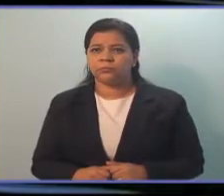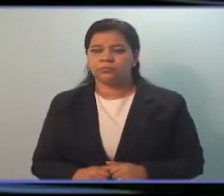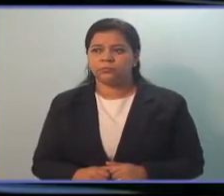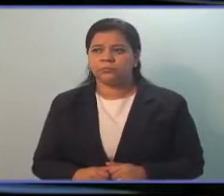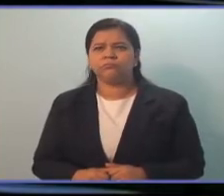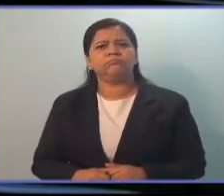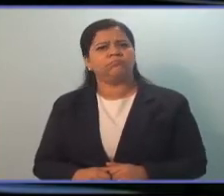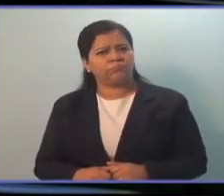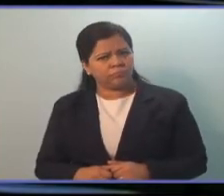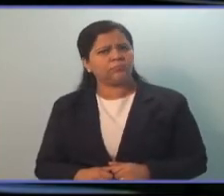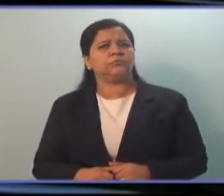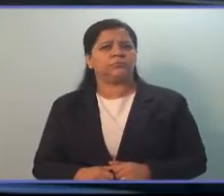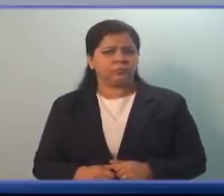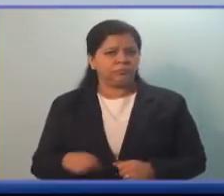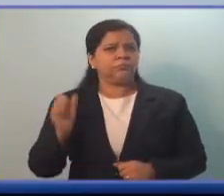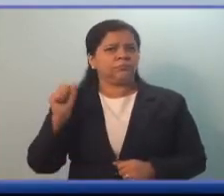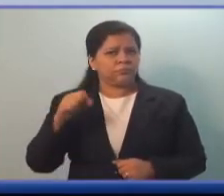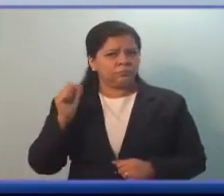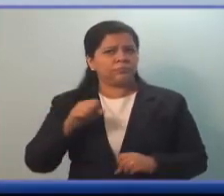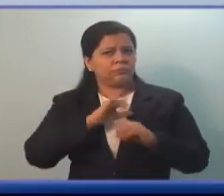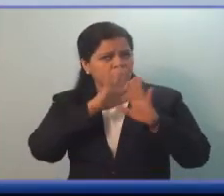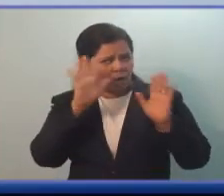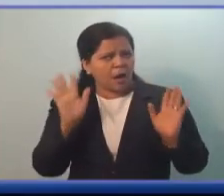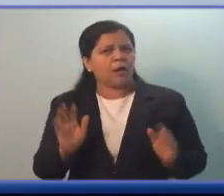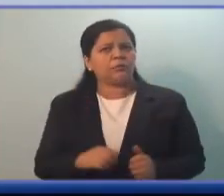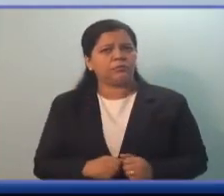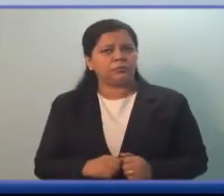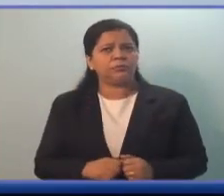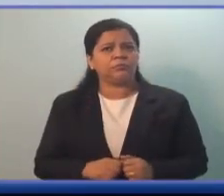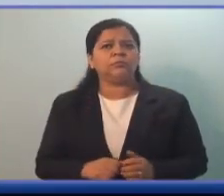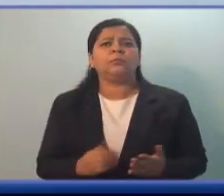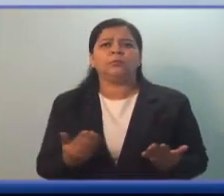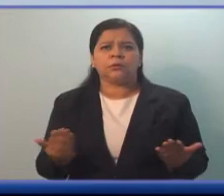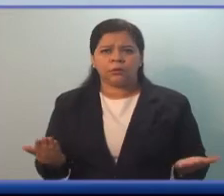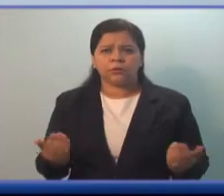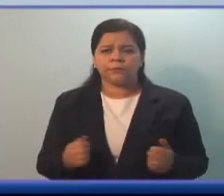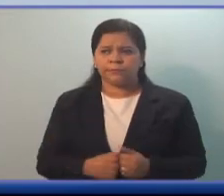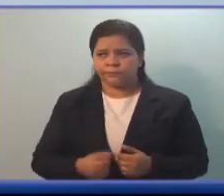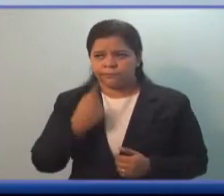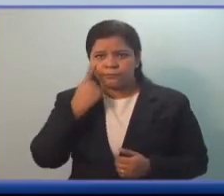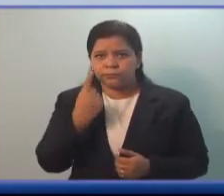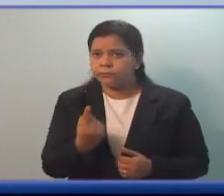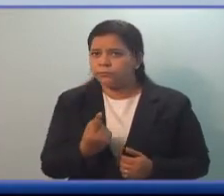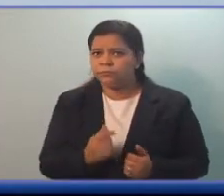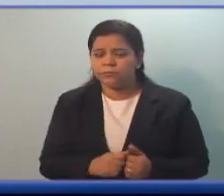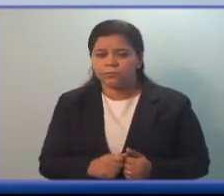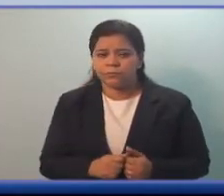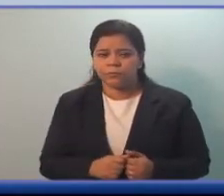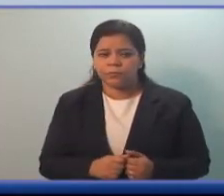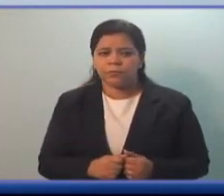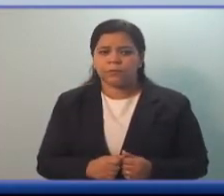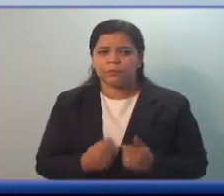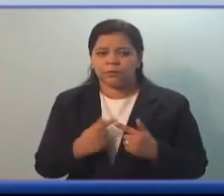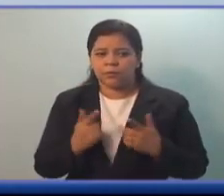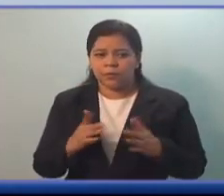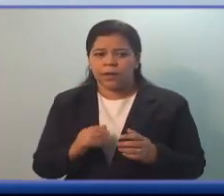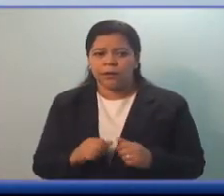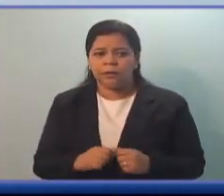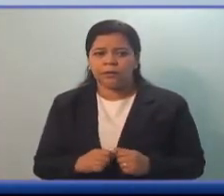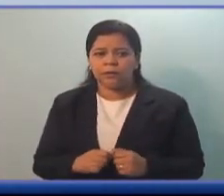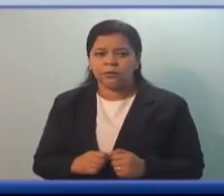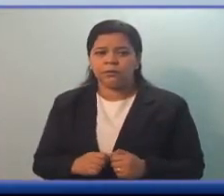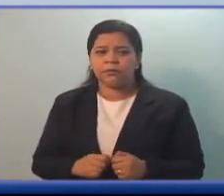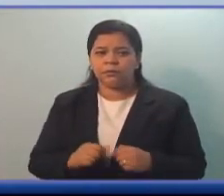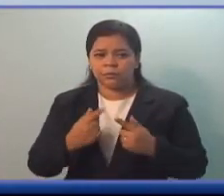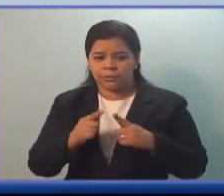Sí, por supuesto que sí, claro. Es decir, mire, no hay Estado que no vulnere derechos, y precisamente